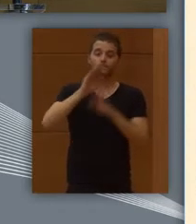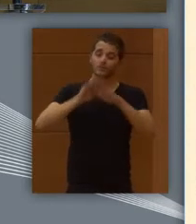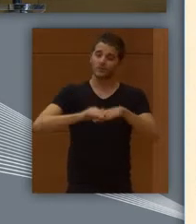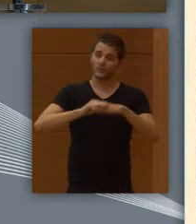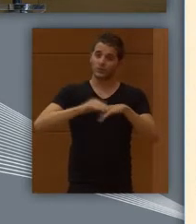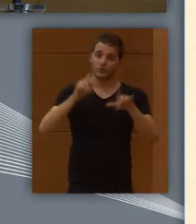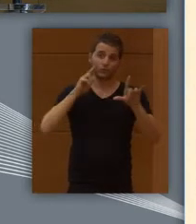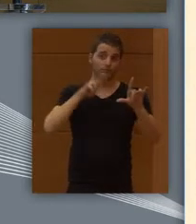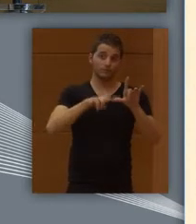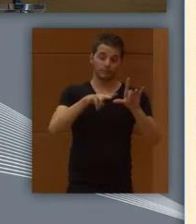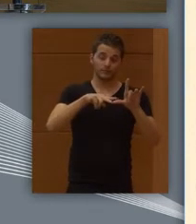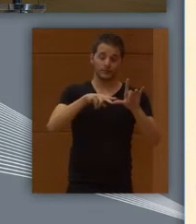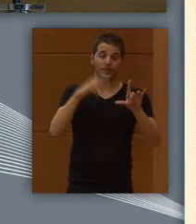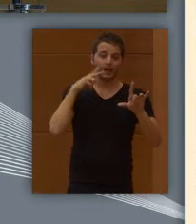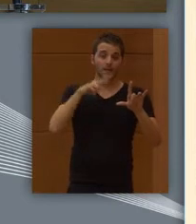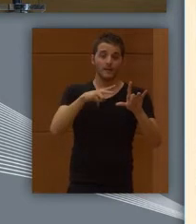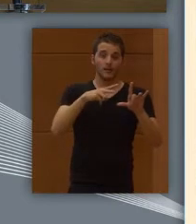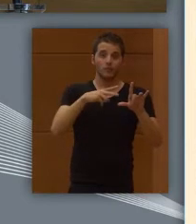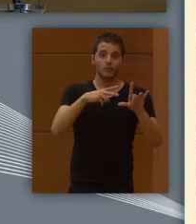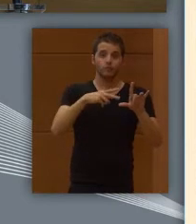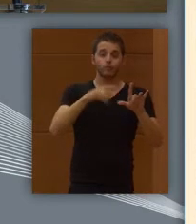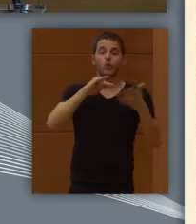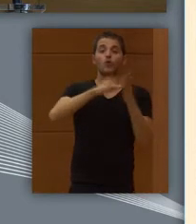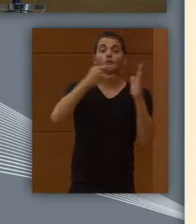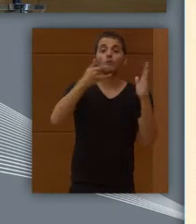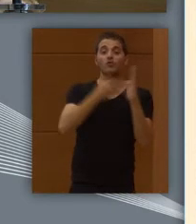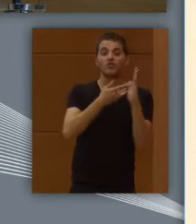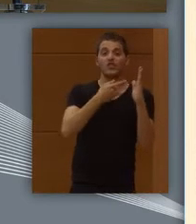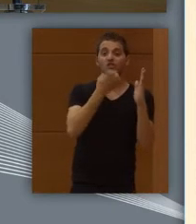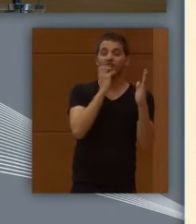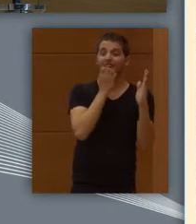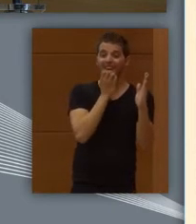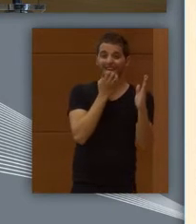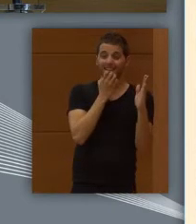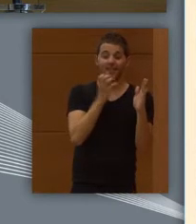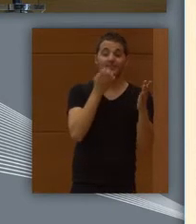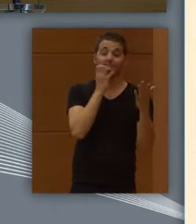vemos un proyecto en Atenas, que es Atenas Accesible,